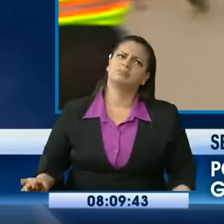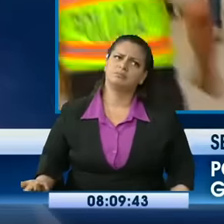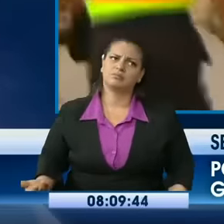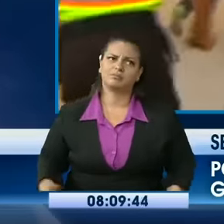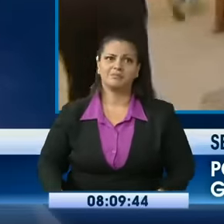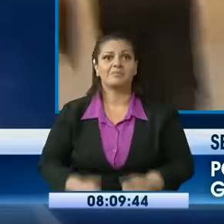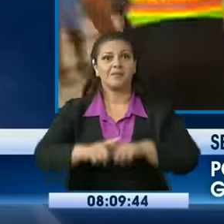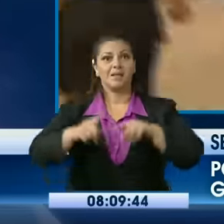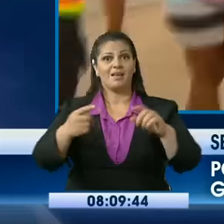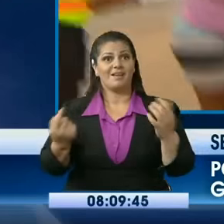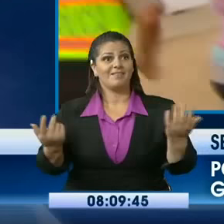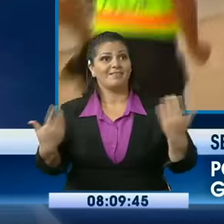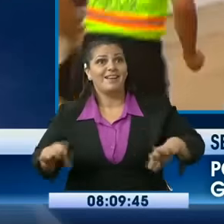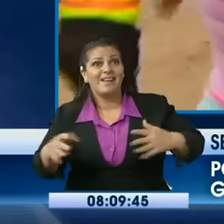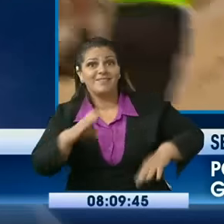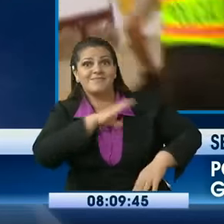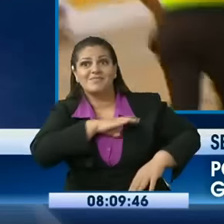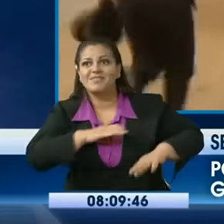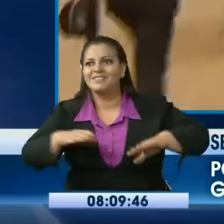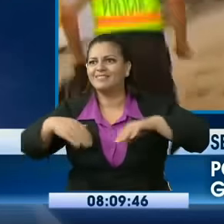algunos han querido poner